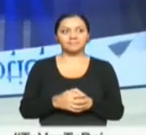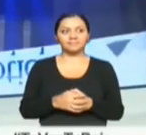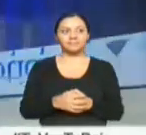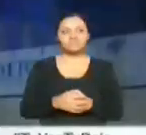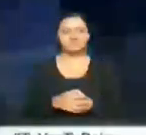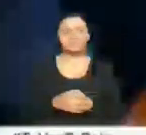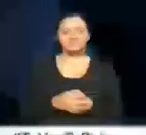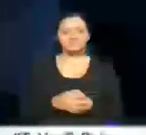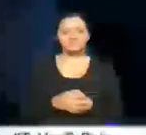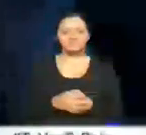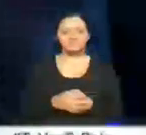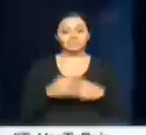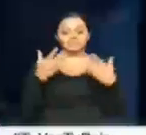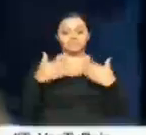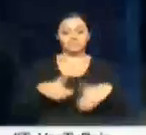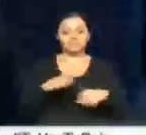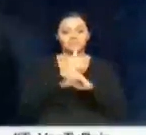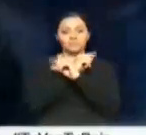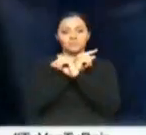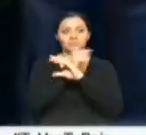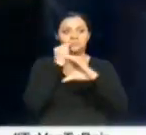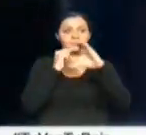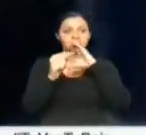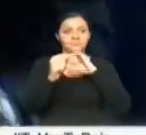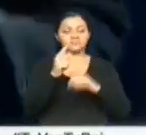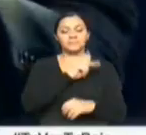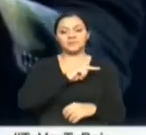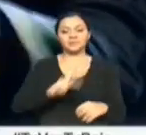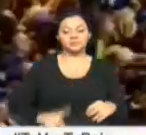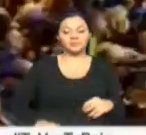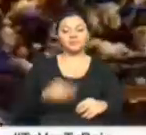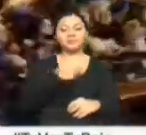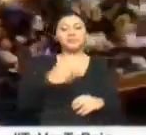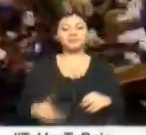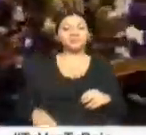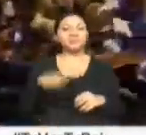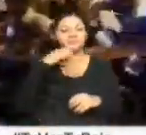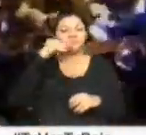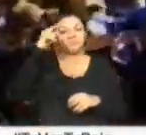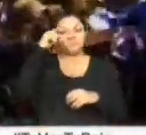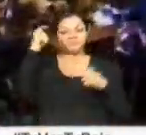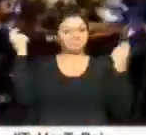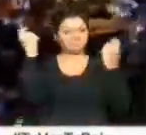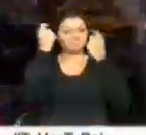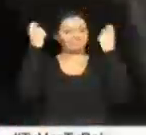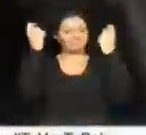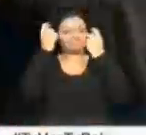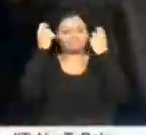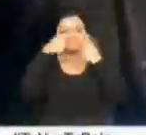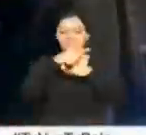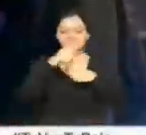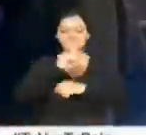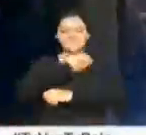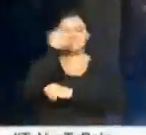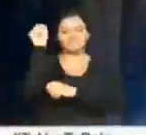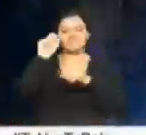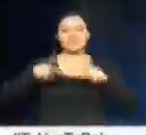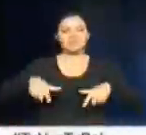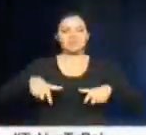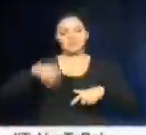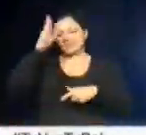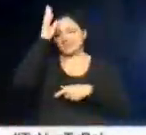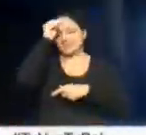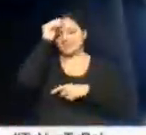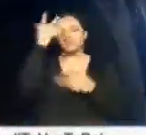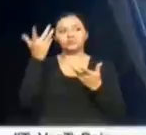nota. A través de su cuenta personal de Twitter, el presidente Rafael Correa celebró el triunfo de Lenín Moreno y Jorge Glass en